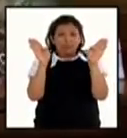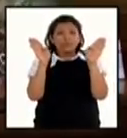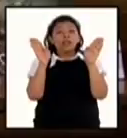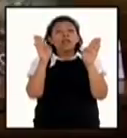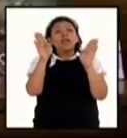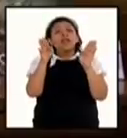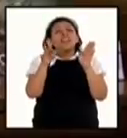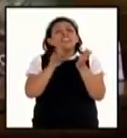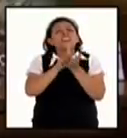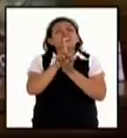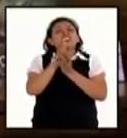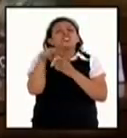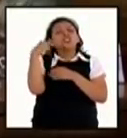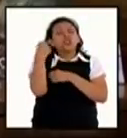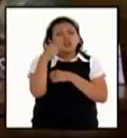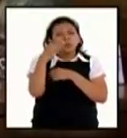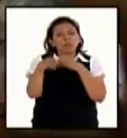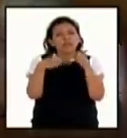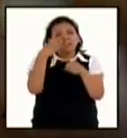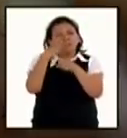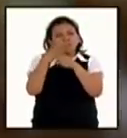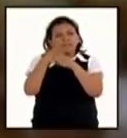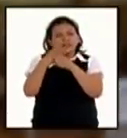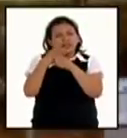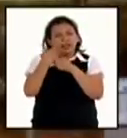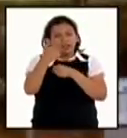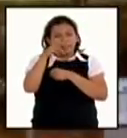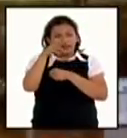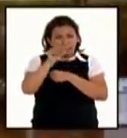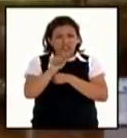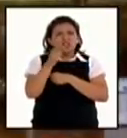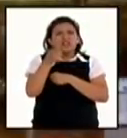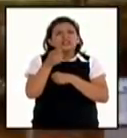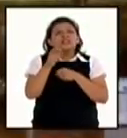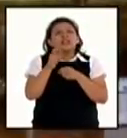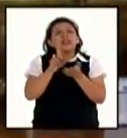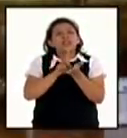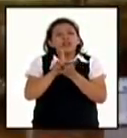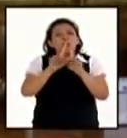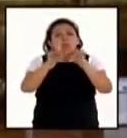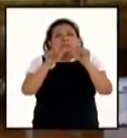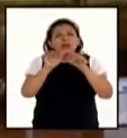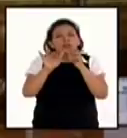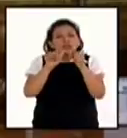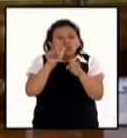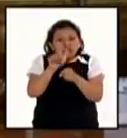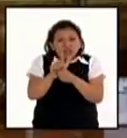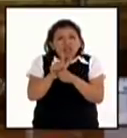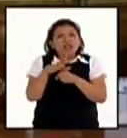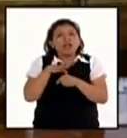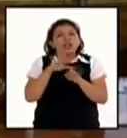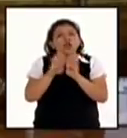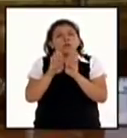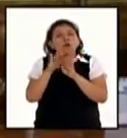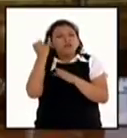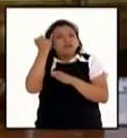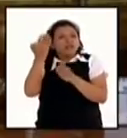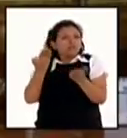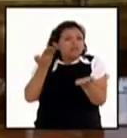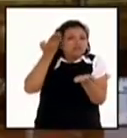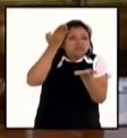tercera generación, que es el derecho a la paz social. Pero también nos corresponde generar las propuestas